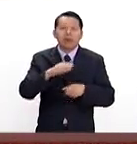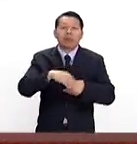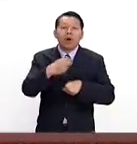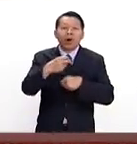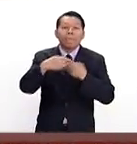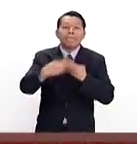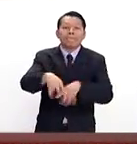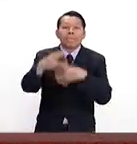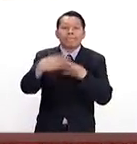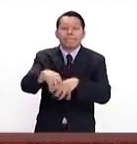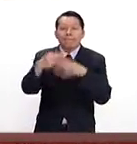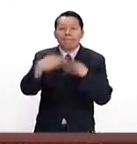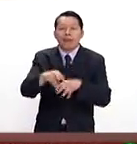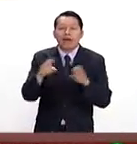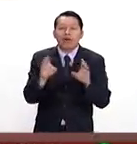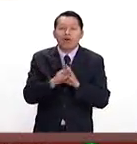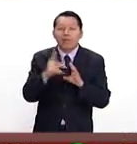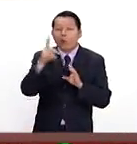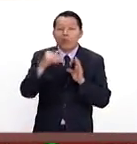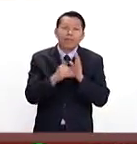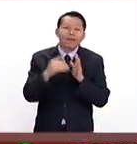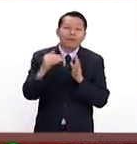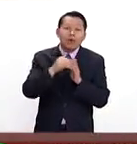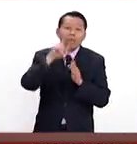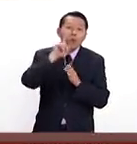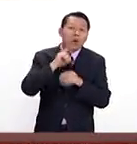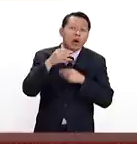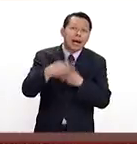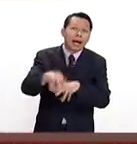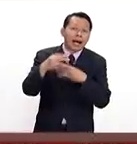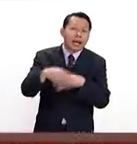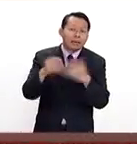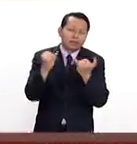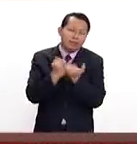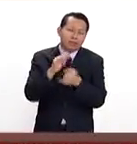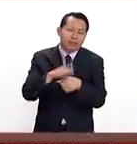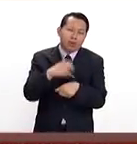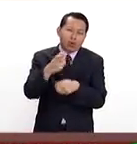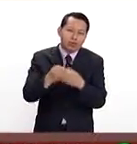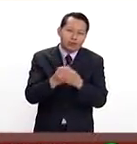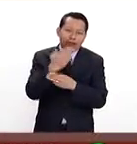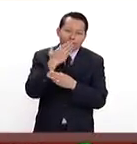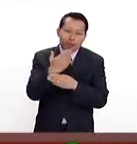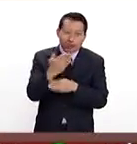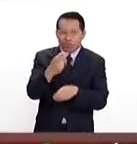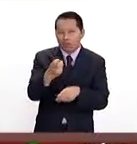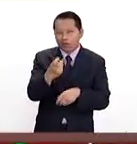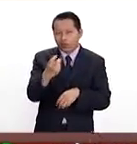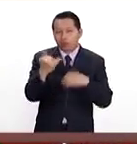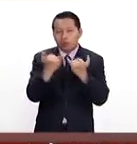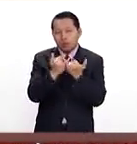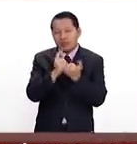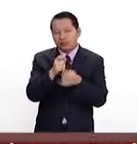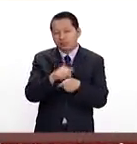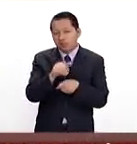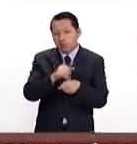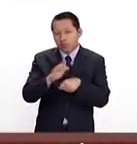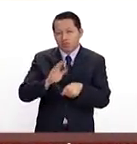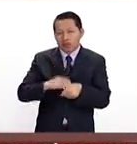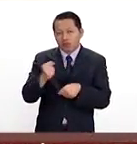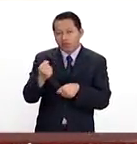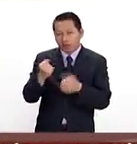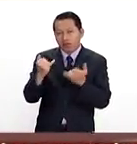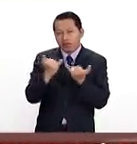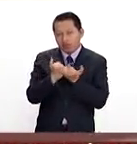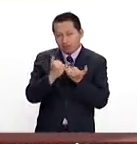de 1 millón de mujeres también haya sido tan exitosa, o por lo menos más, en números más que la gente que fue a su toma